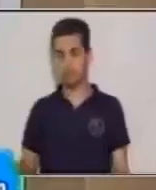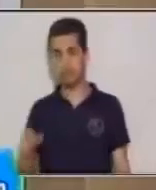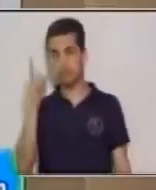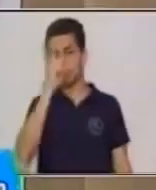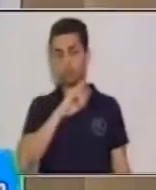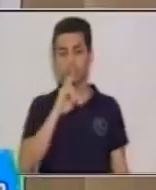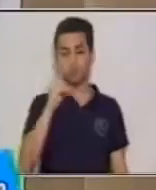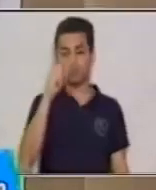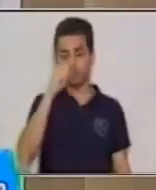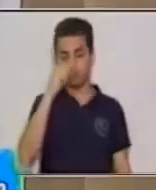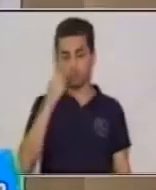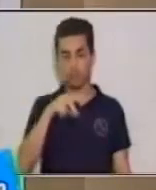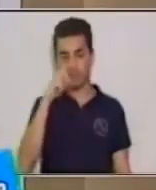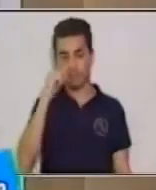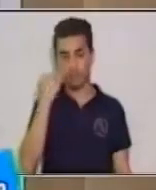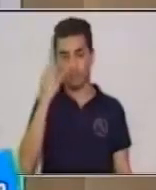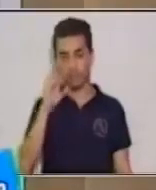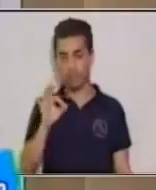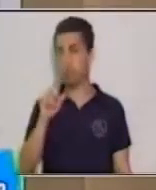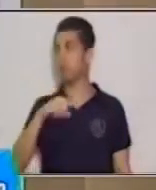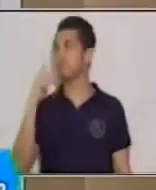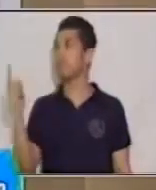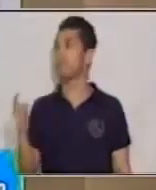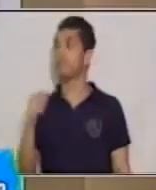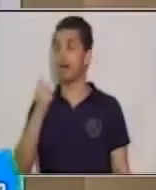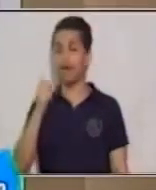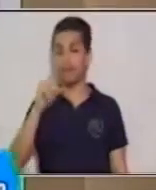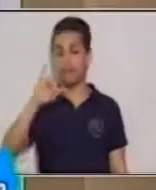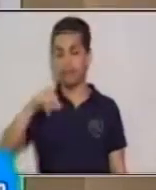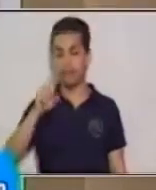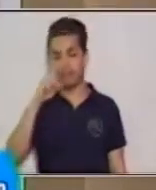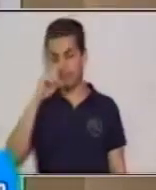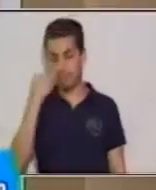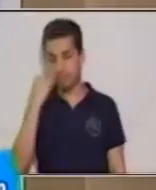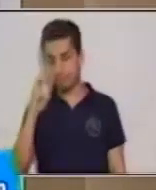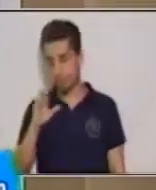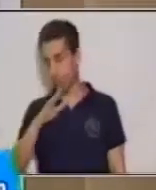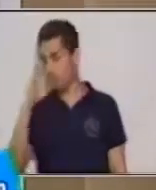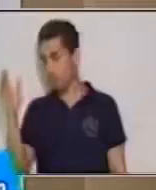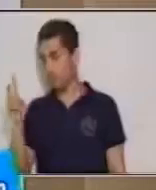verbo. ¿Hemos visto este tema el día de hoy? No, pero